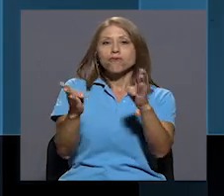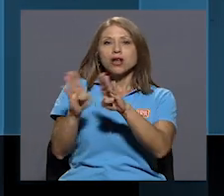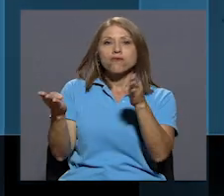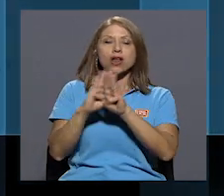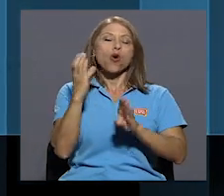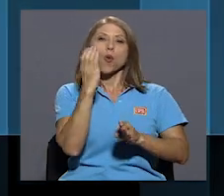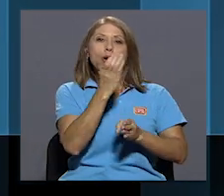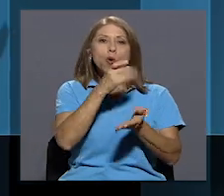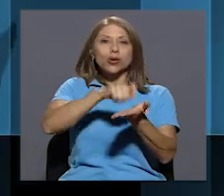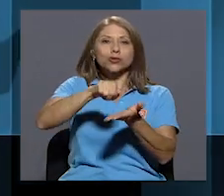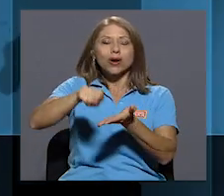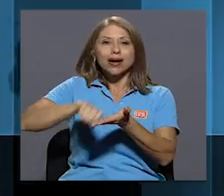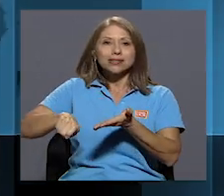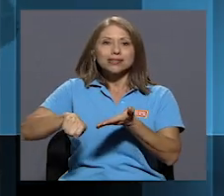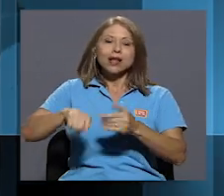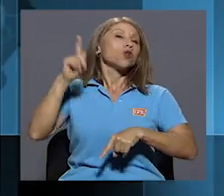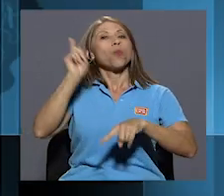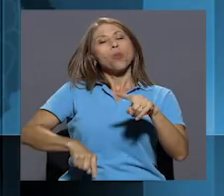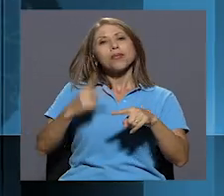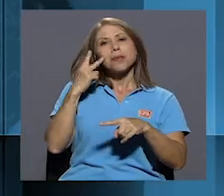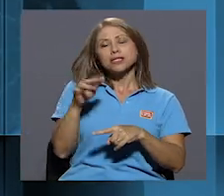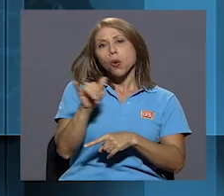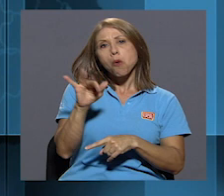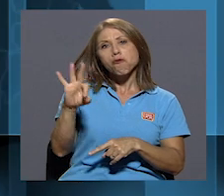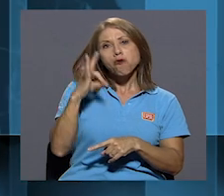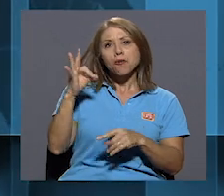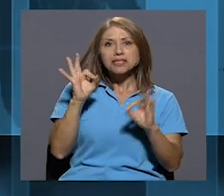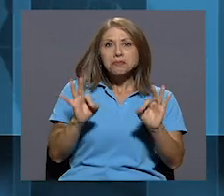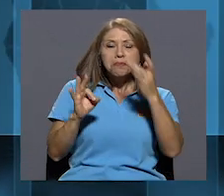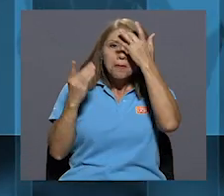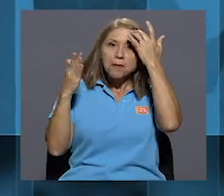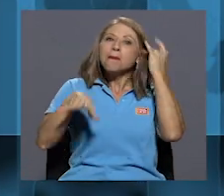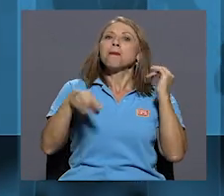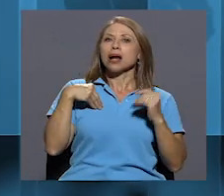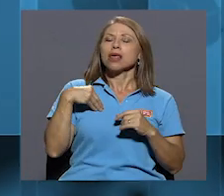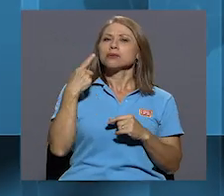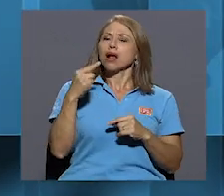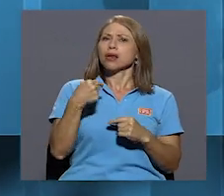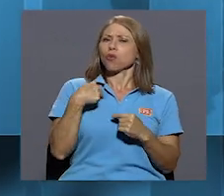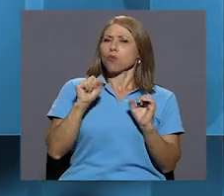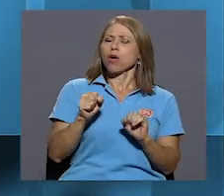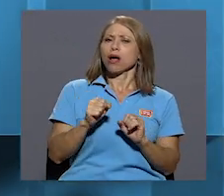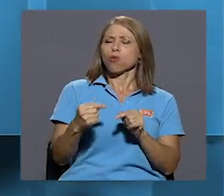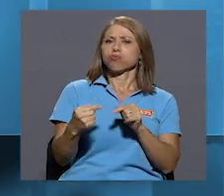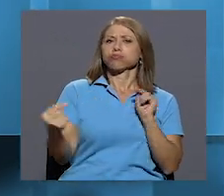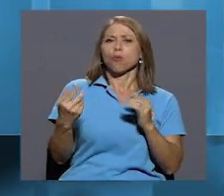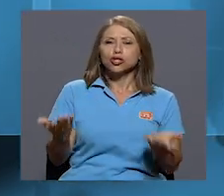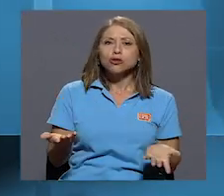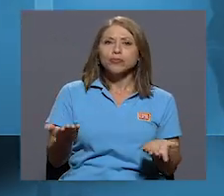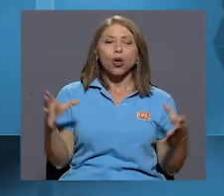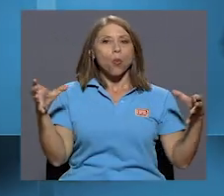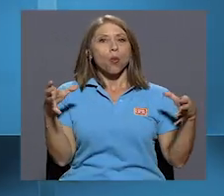comedores escolares no pueden ser vistos como formas válidas para manifestar oposición. El movimiento